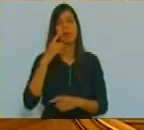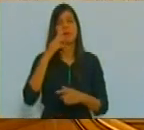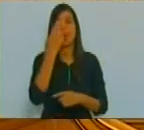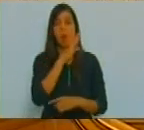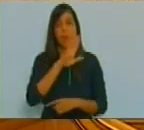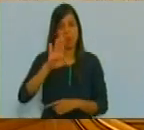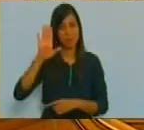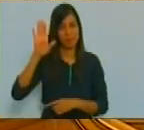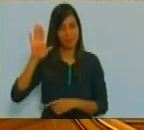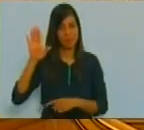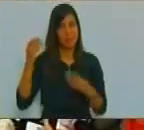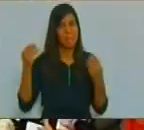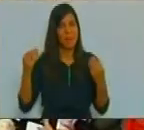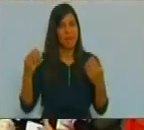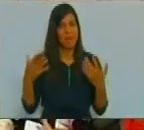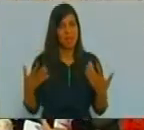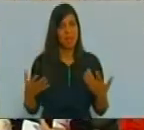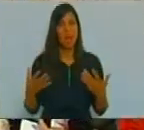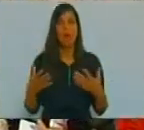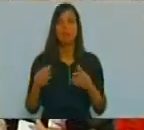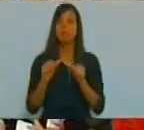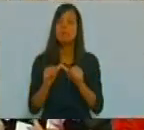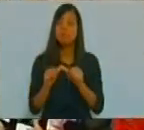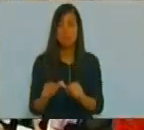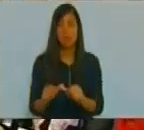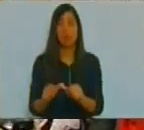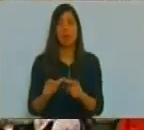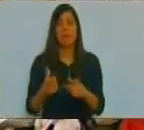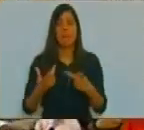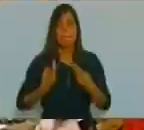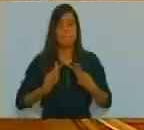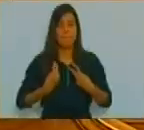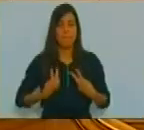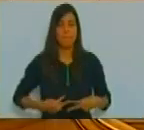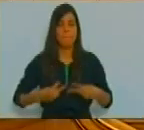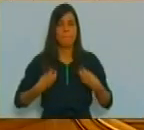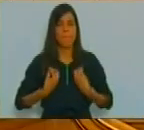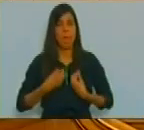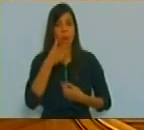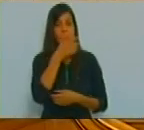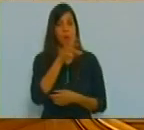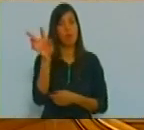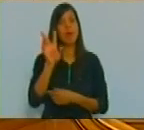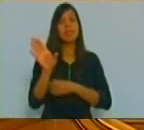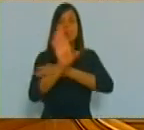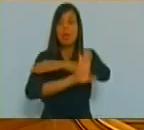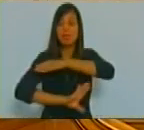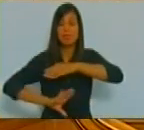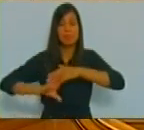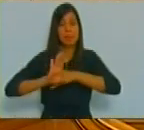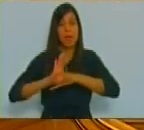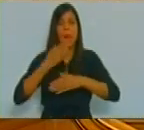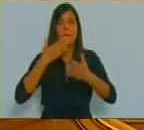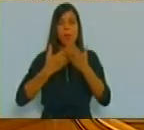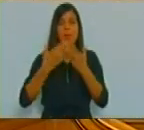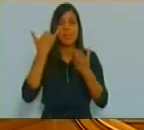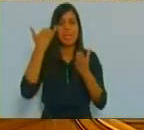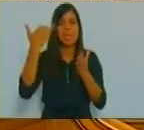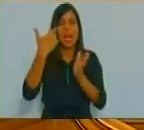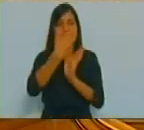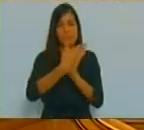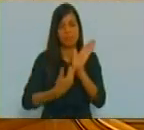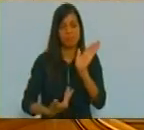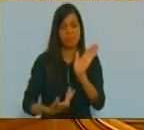por para ganar por y para garantizar la vida armónica en el pueblo venezolano y esta propuesta bajo de ley